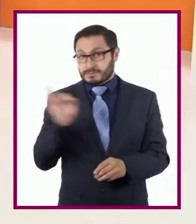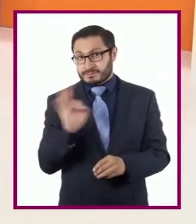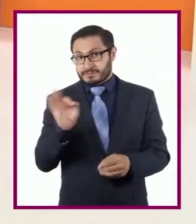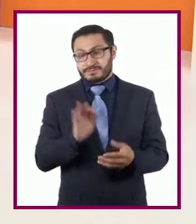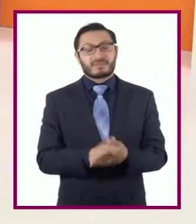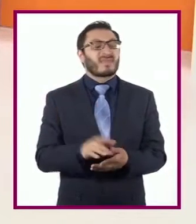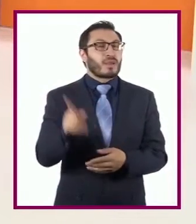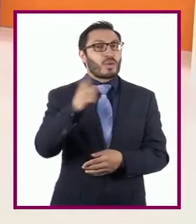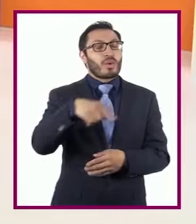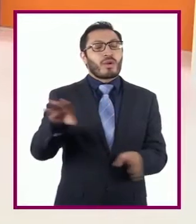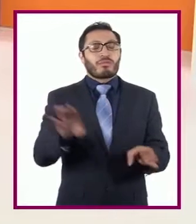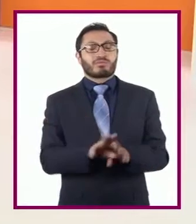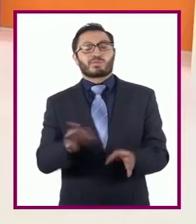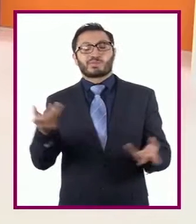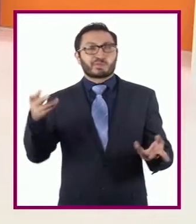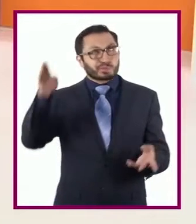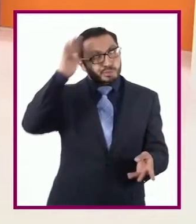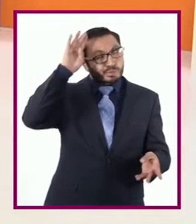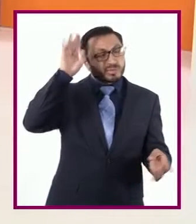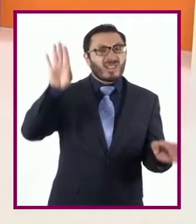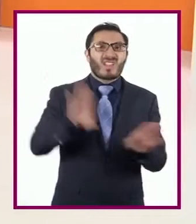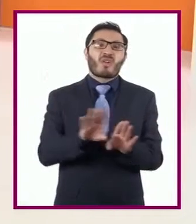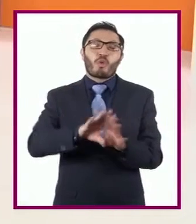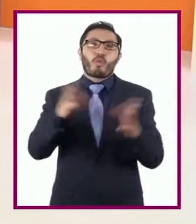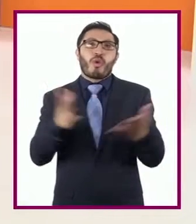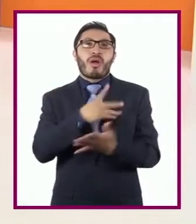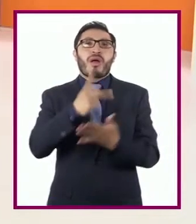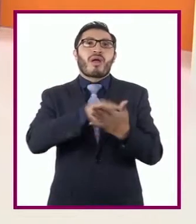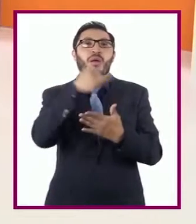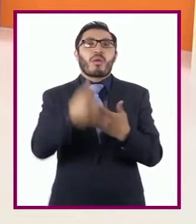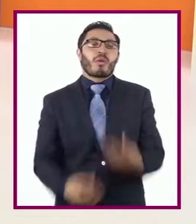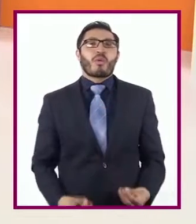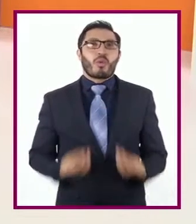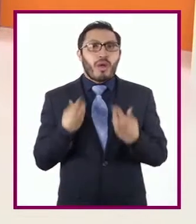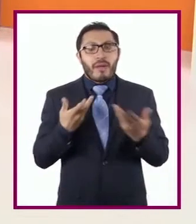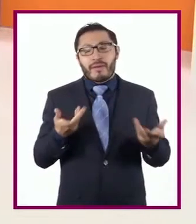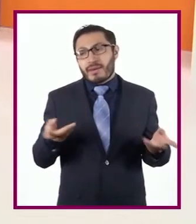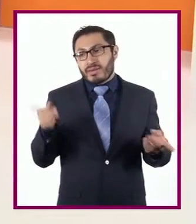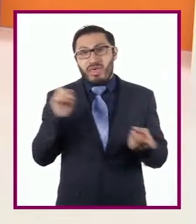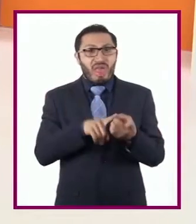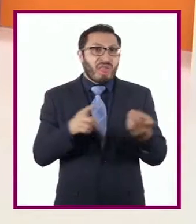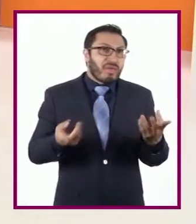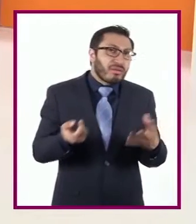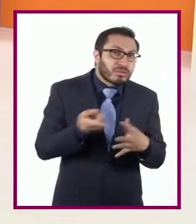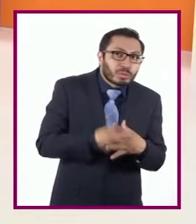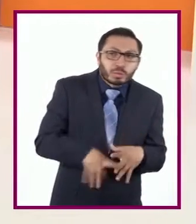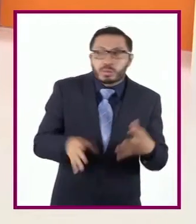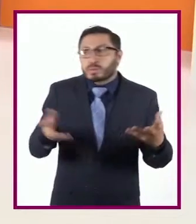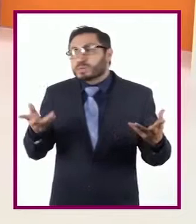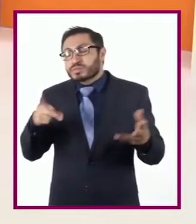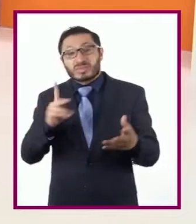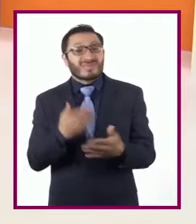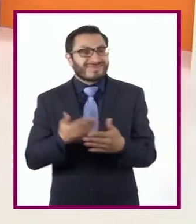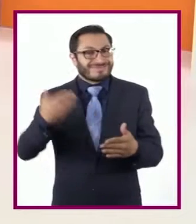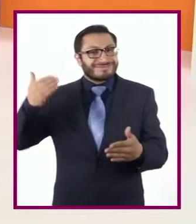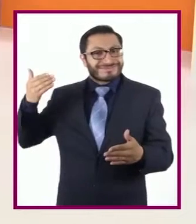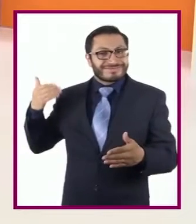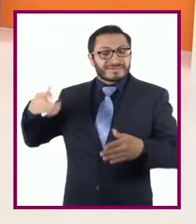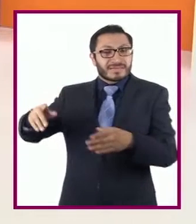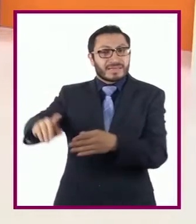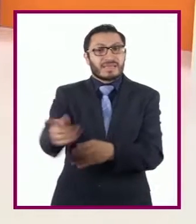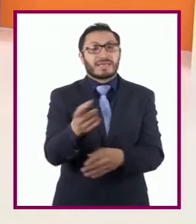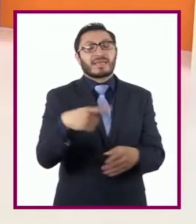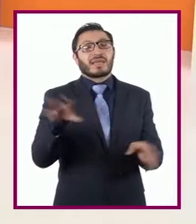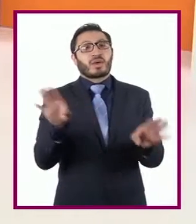Posiblemente se han preguntado cómo pueden diseñar su proyecto de vida y por dónde empezar. Pero antes que den